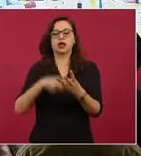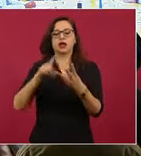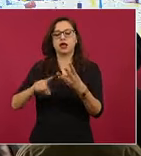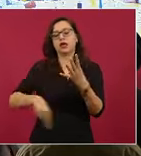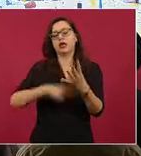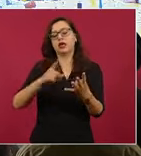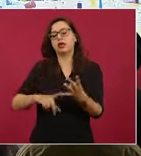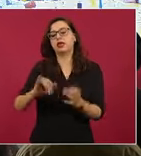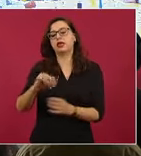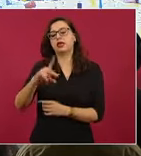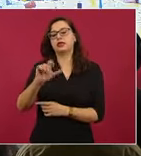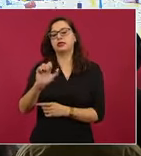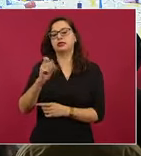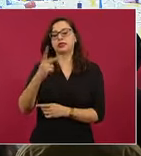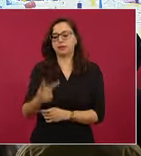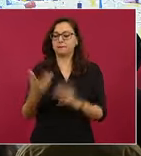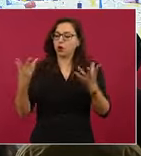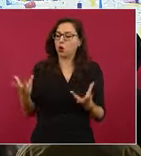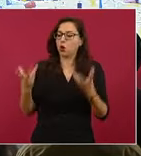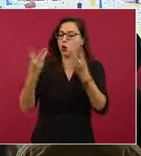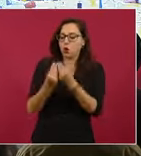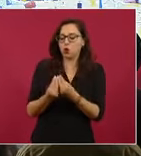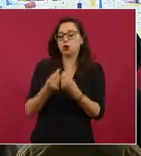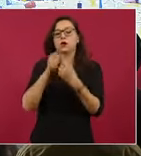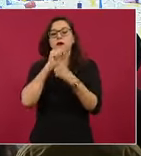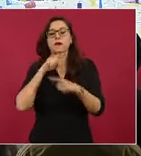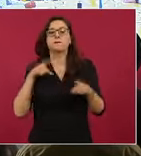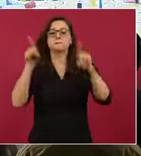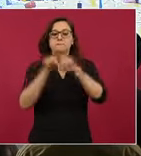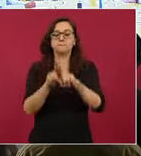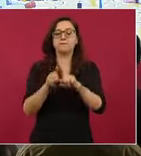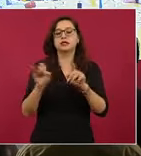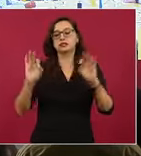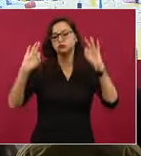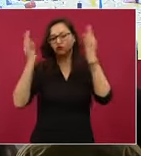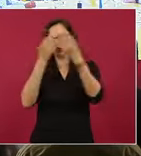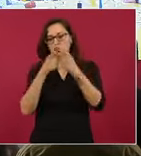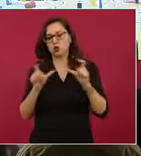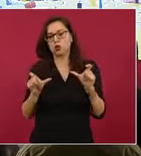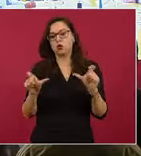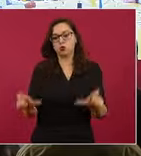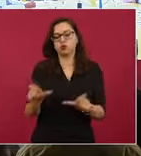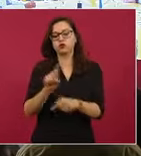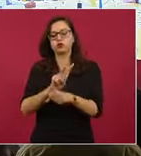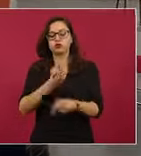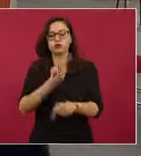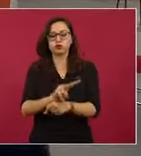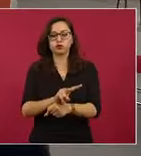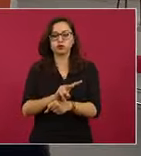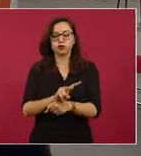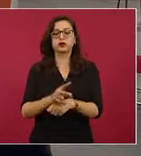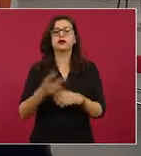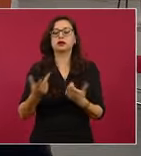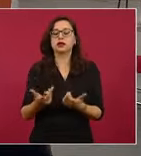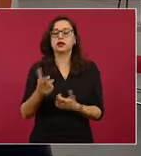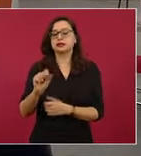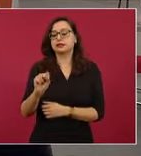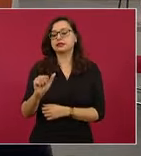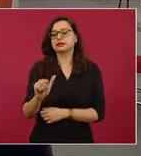al Pueblo lo Robado, también la Agencia Nacional de Aduanas de México y el Servicio de